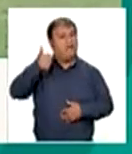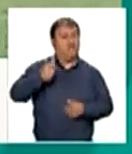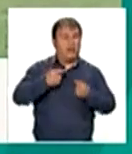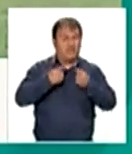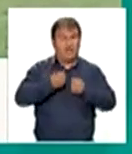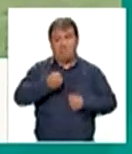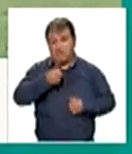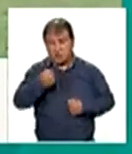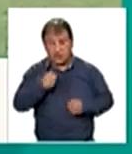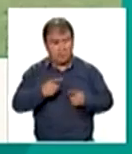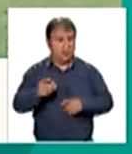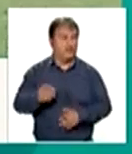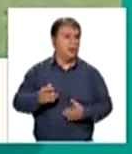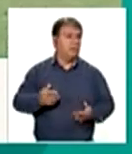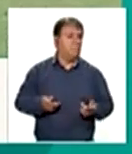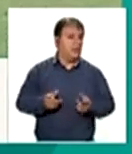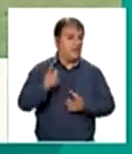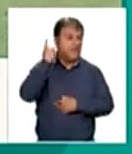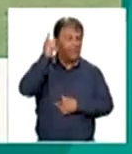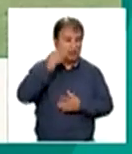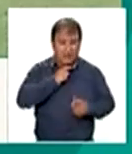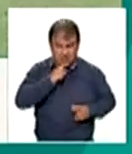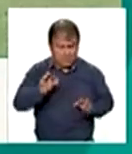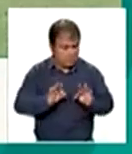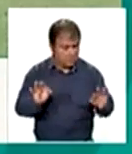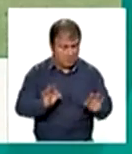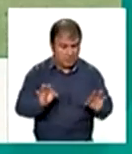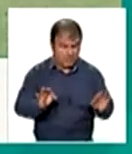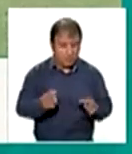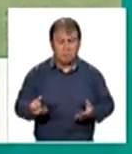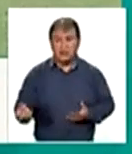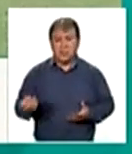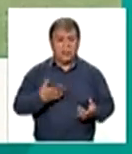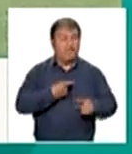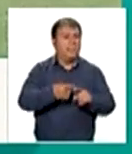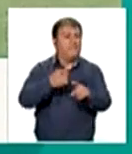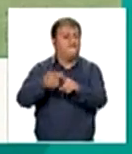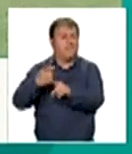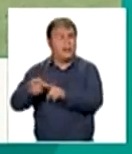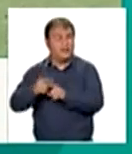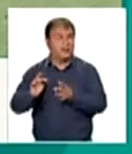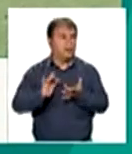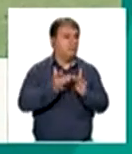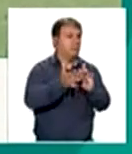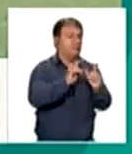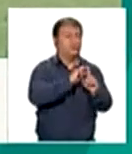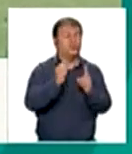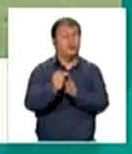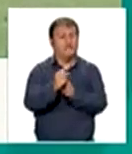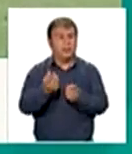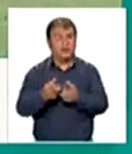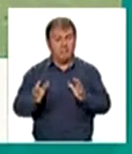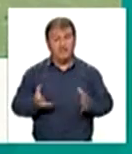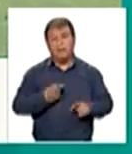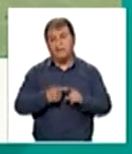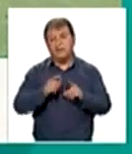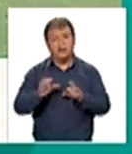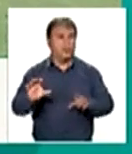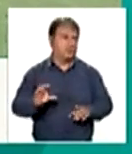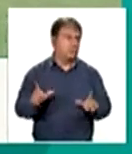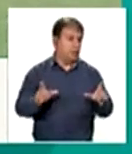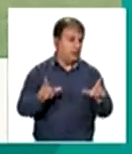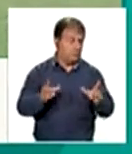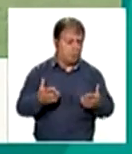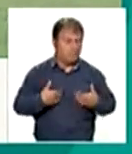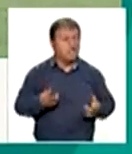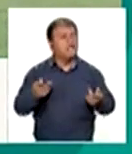a afirmar lo que se viene señalando en las distintas redes sociales y además en medios de comunicación. ¿Qué es lo